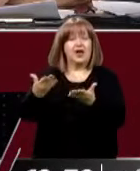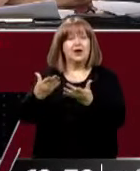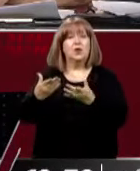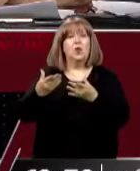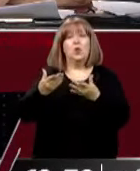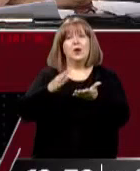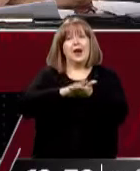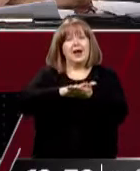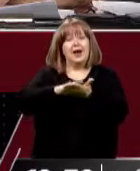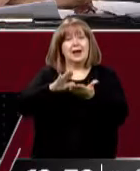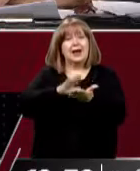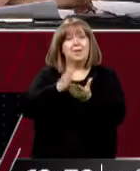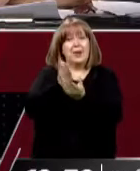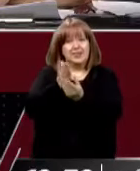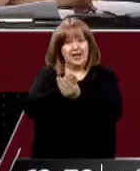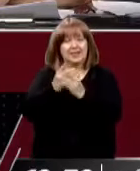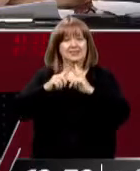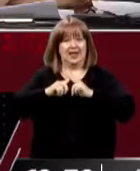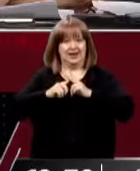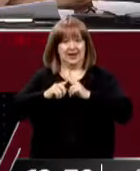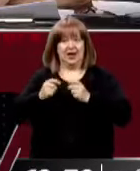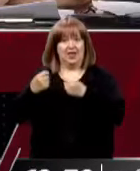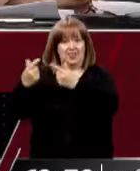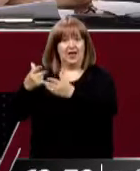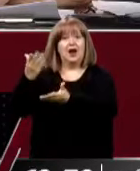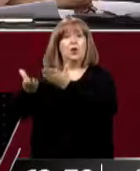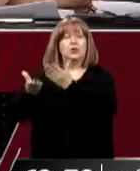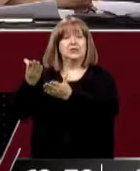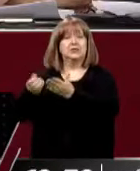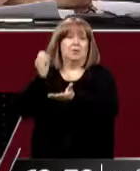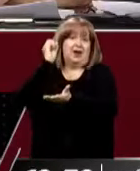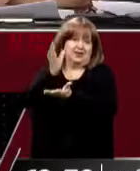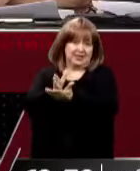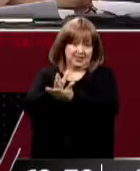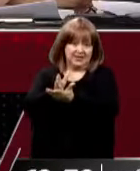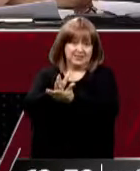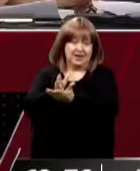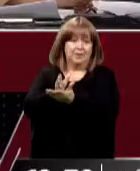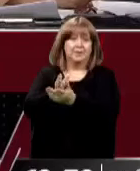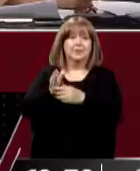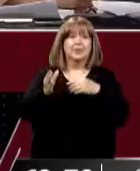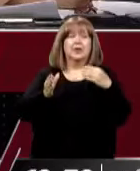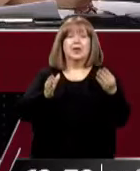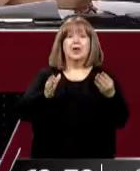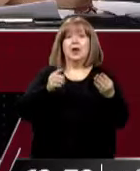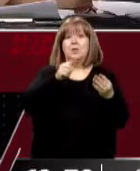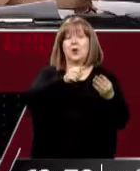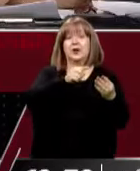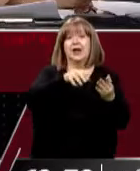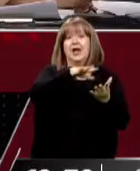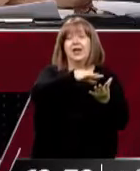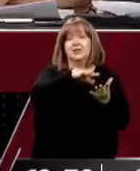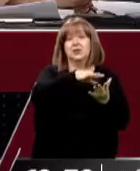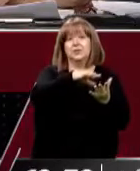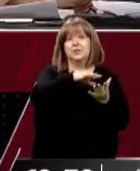técnica para terminar de cumplimentar un procedimiento de sentencia justamente frente a la afectación,